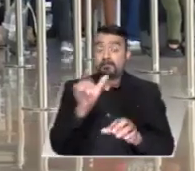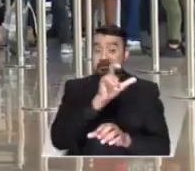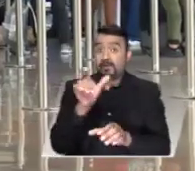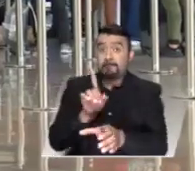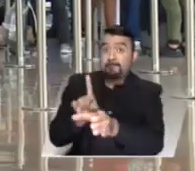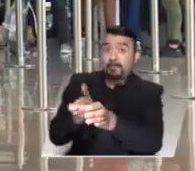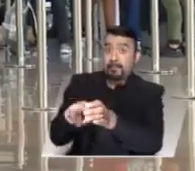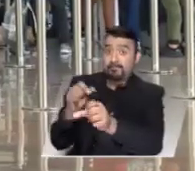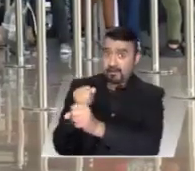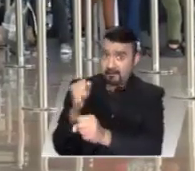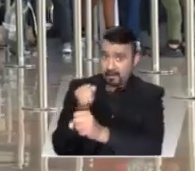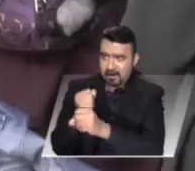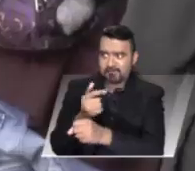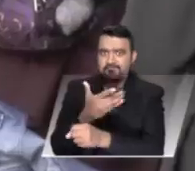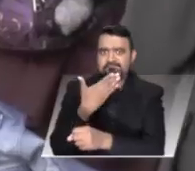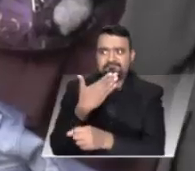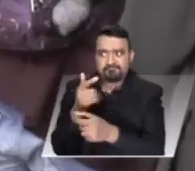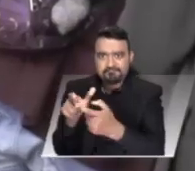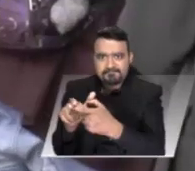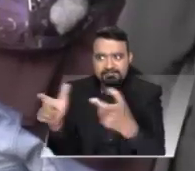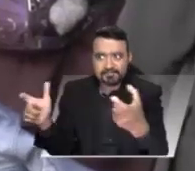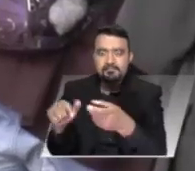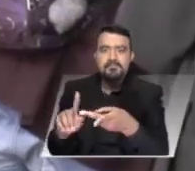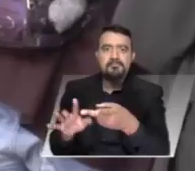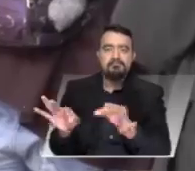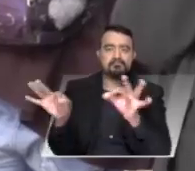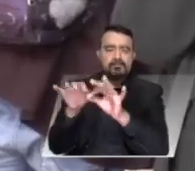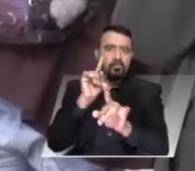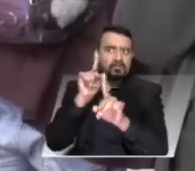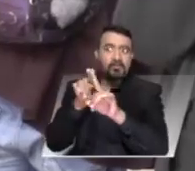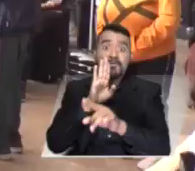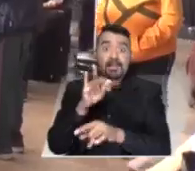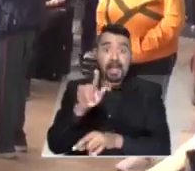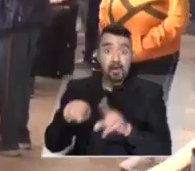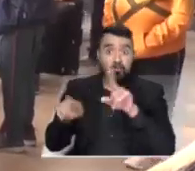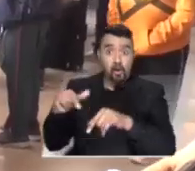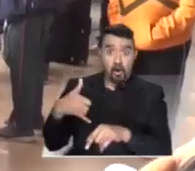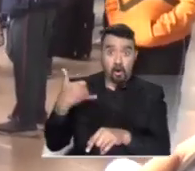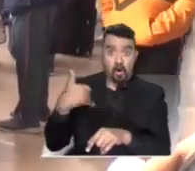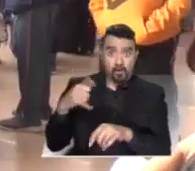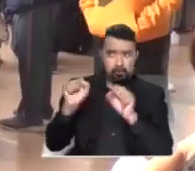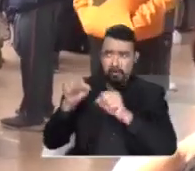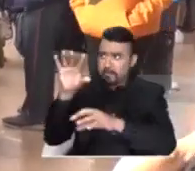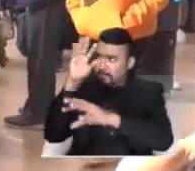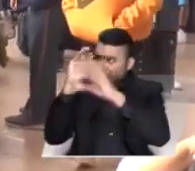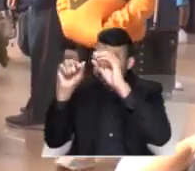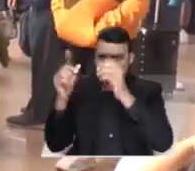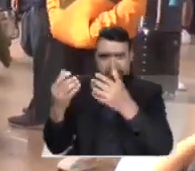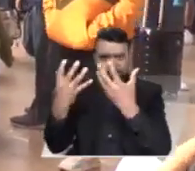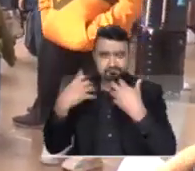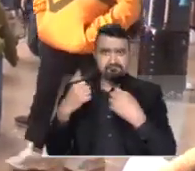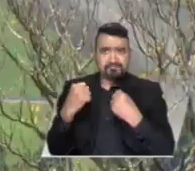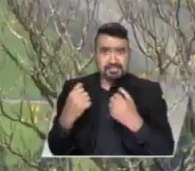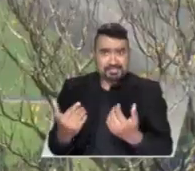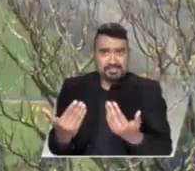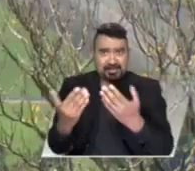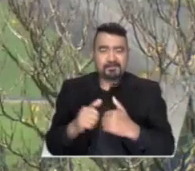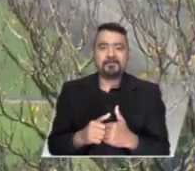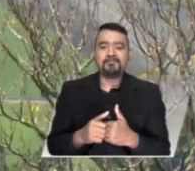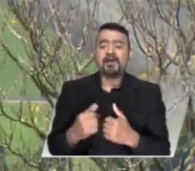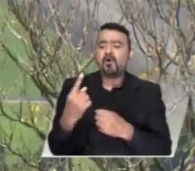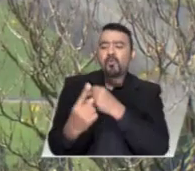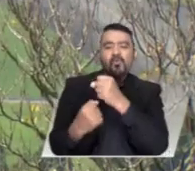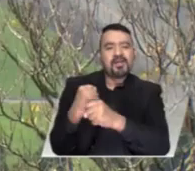el conocimiento y abre posibilidades futuras a los jóvenes de hoy. Cada año, un centenar de personas se interesa